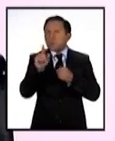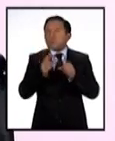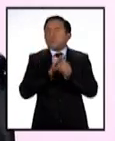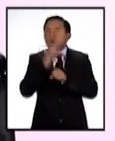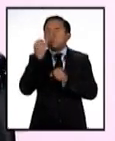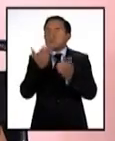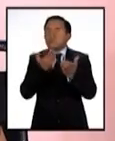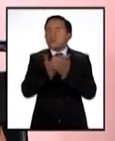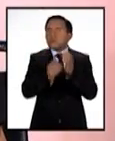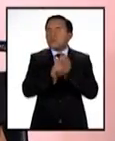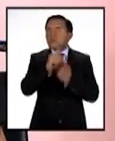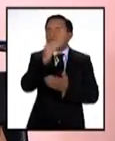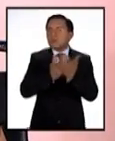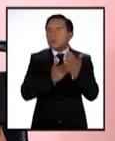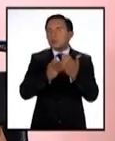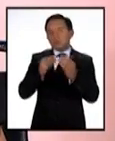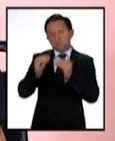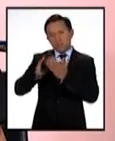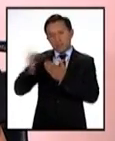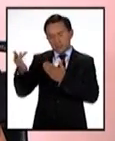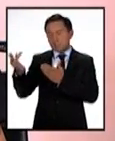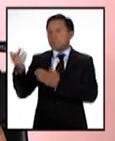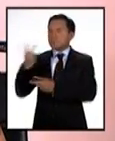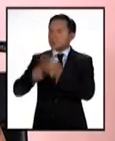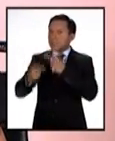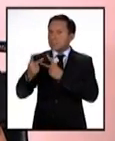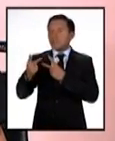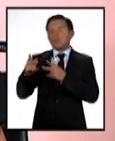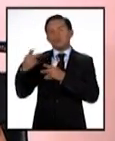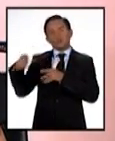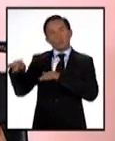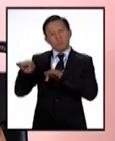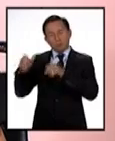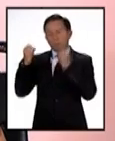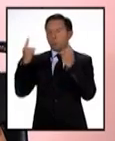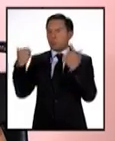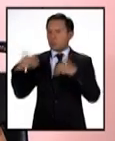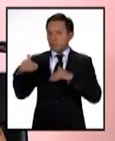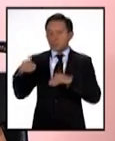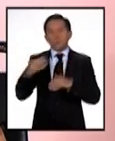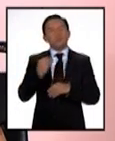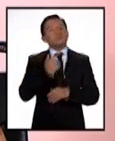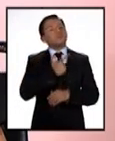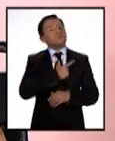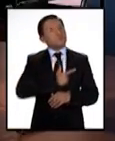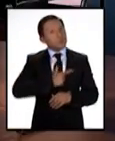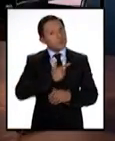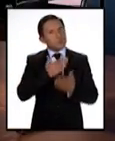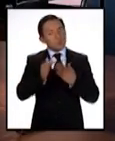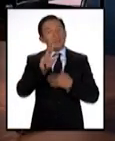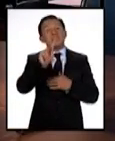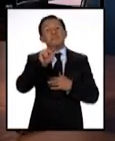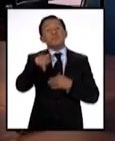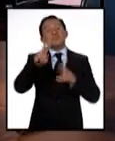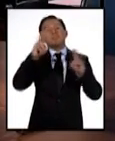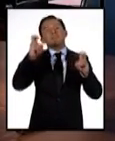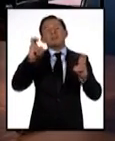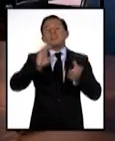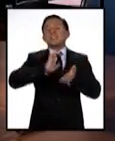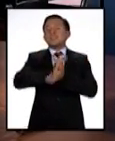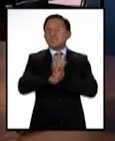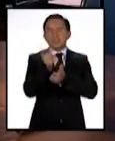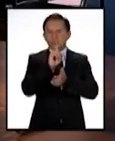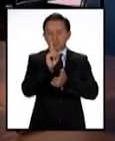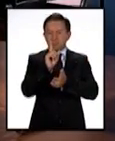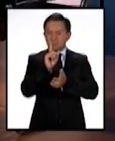habernos acompañado y muchas gracias por tu trabajo. Un gusto y que siga adelante la lucha por la no discriminación en televisión. Gracias, Juan Antonio.